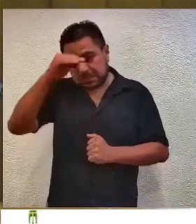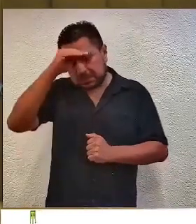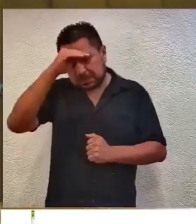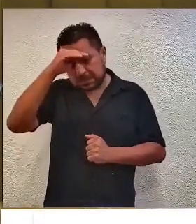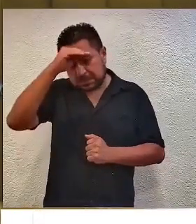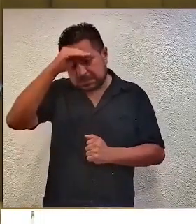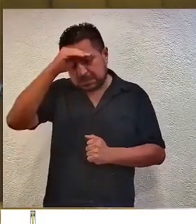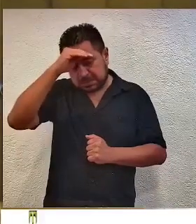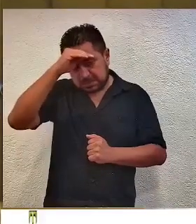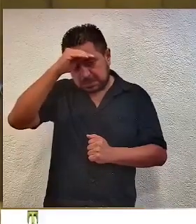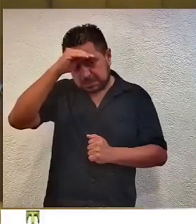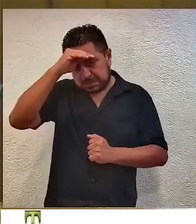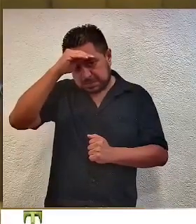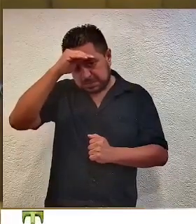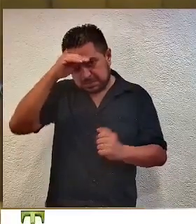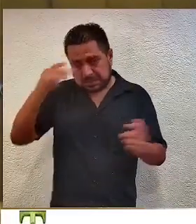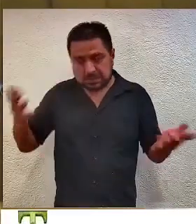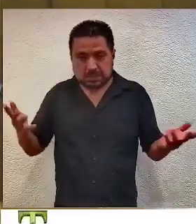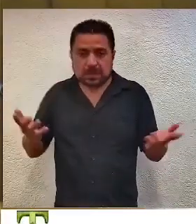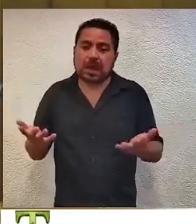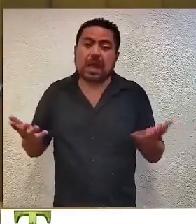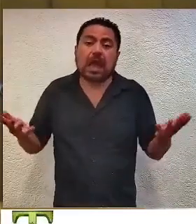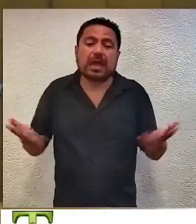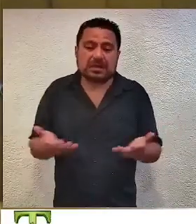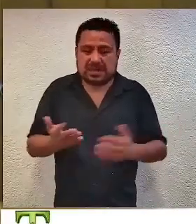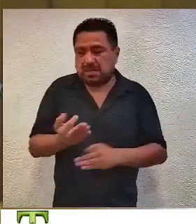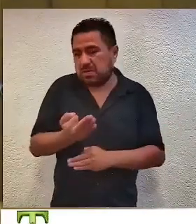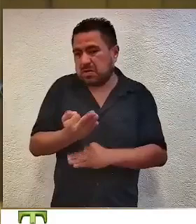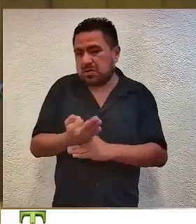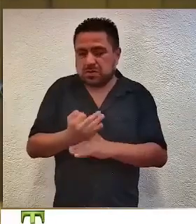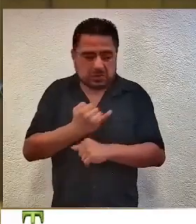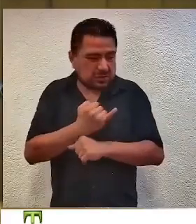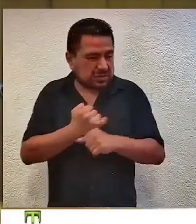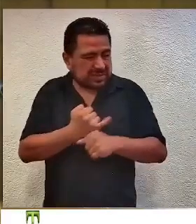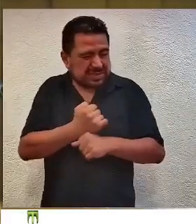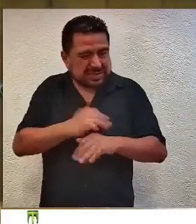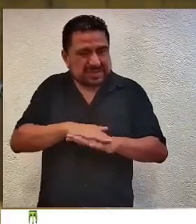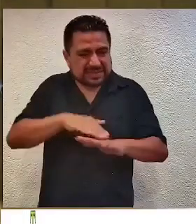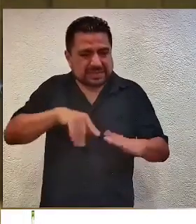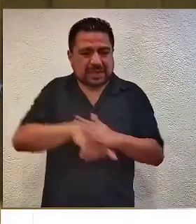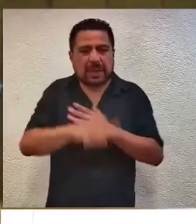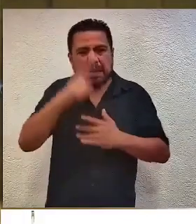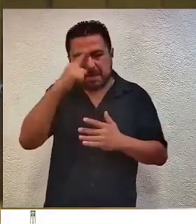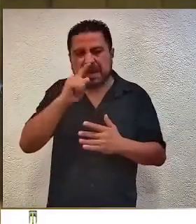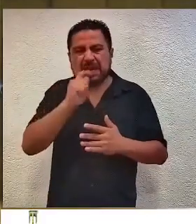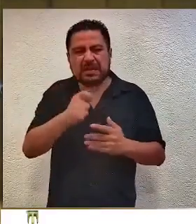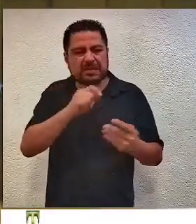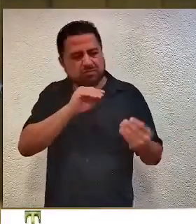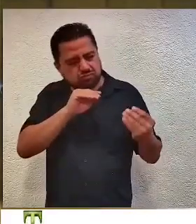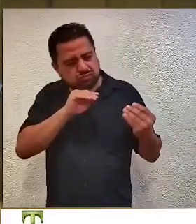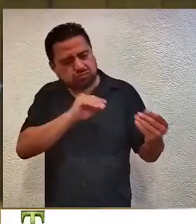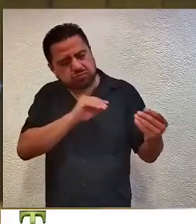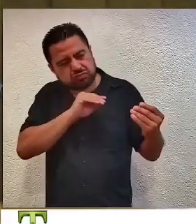consideraciones que hacemos en este análisis para la discusión,